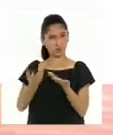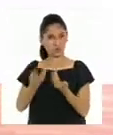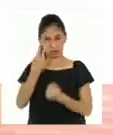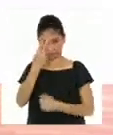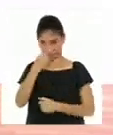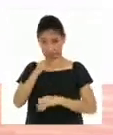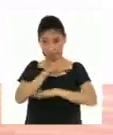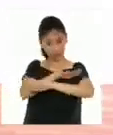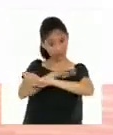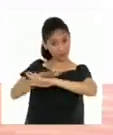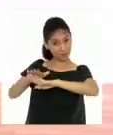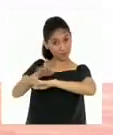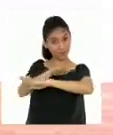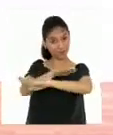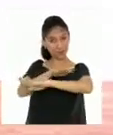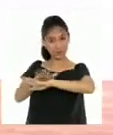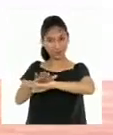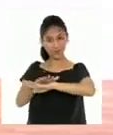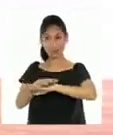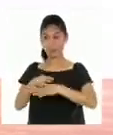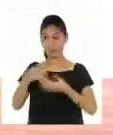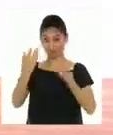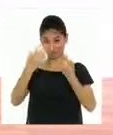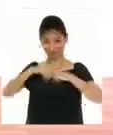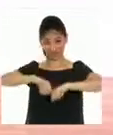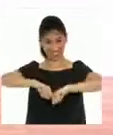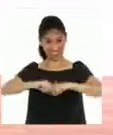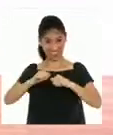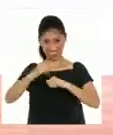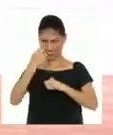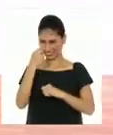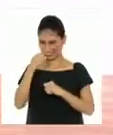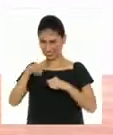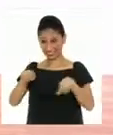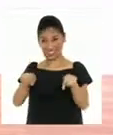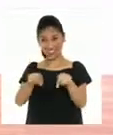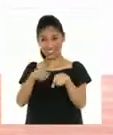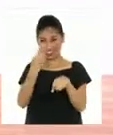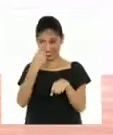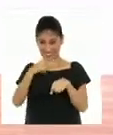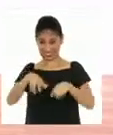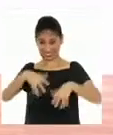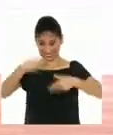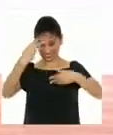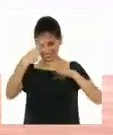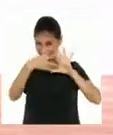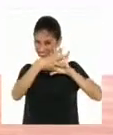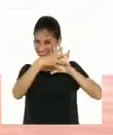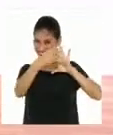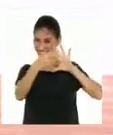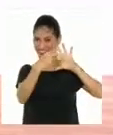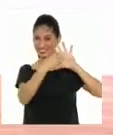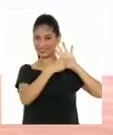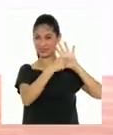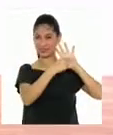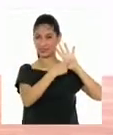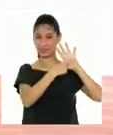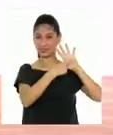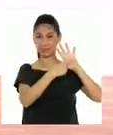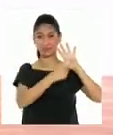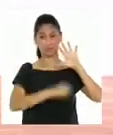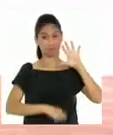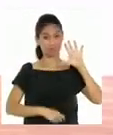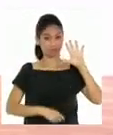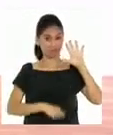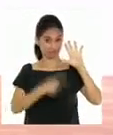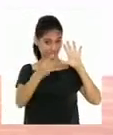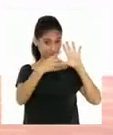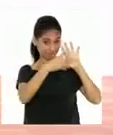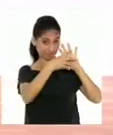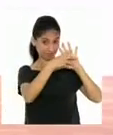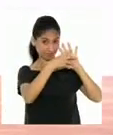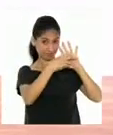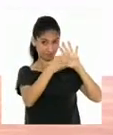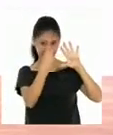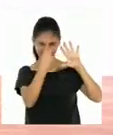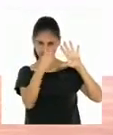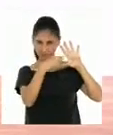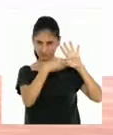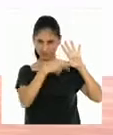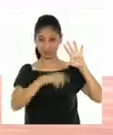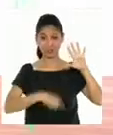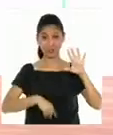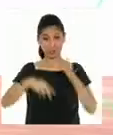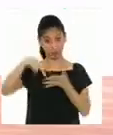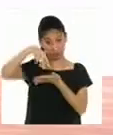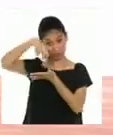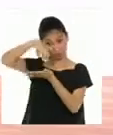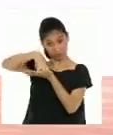piso. Vamos a cuclillas y mantenemos el apoyo en la media punta. Nunca la planta completa. Media punta para poder jugar con